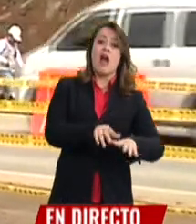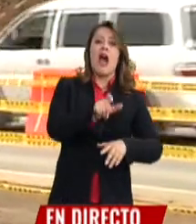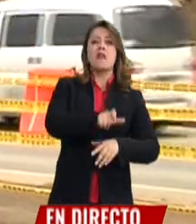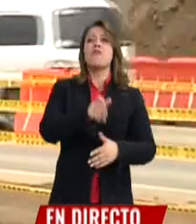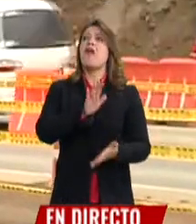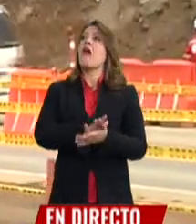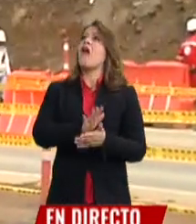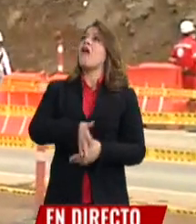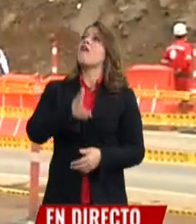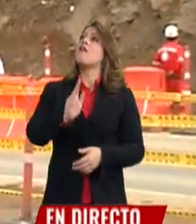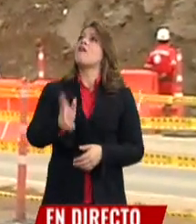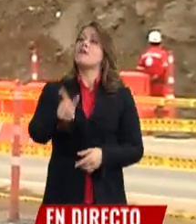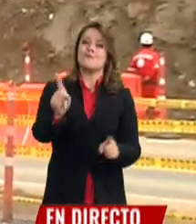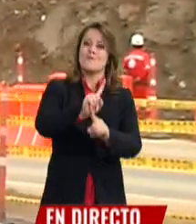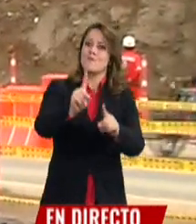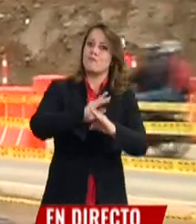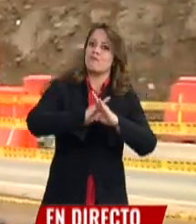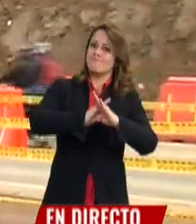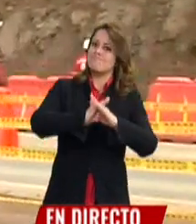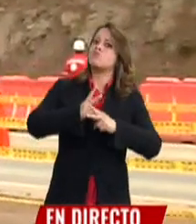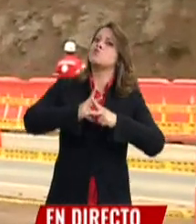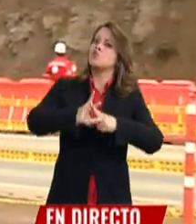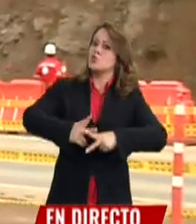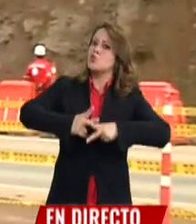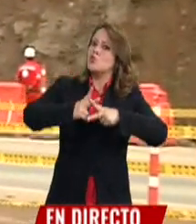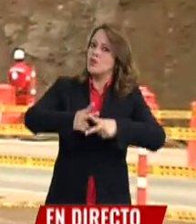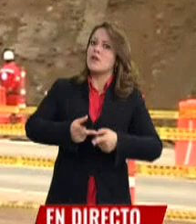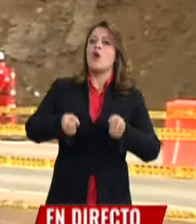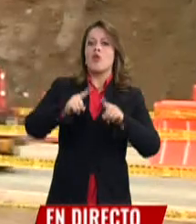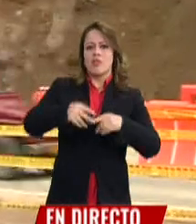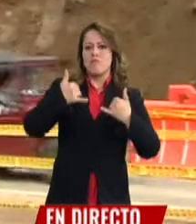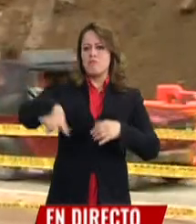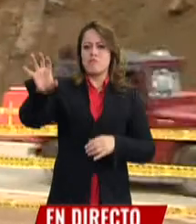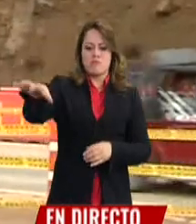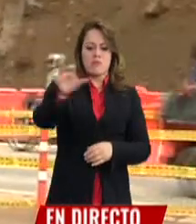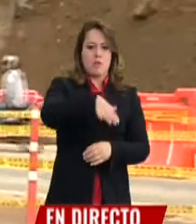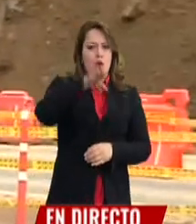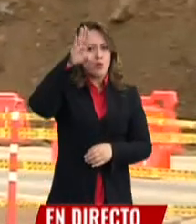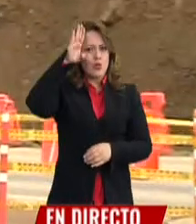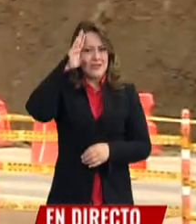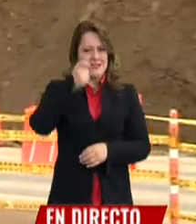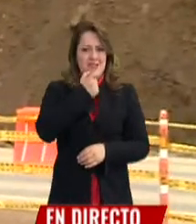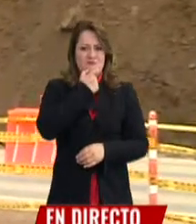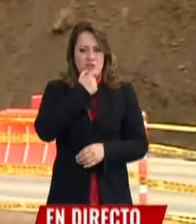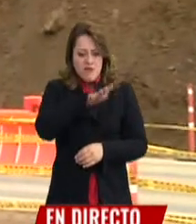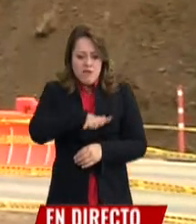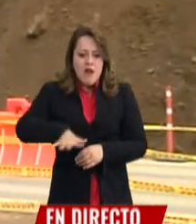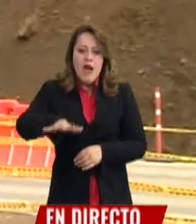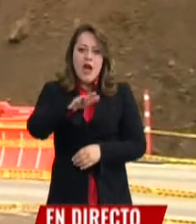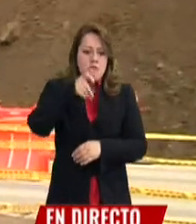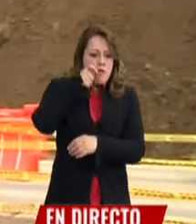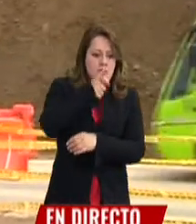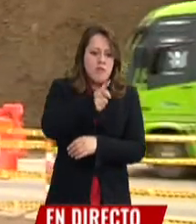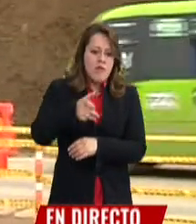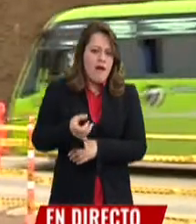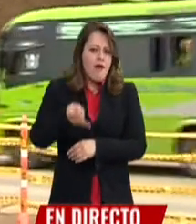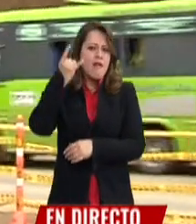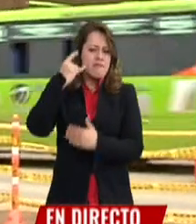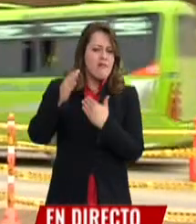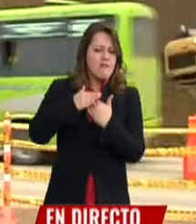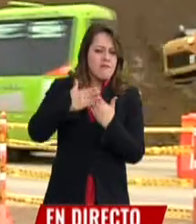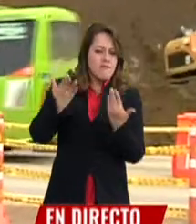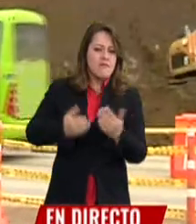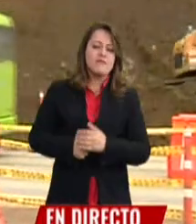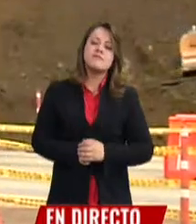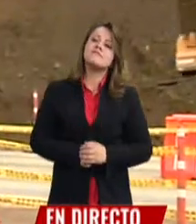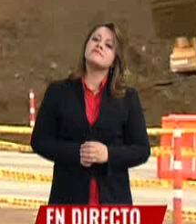da el personal de tránsito y transporte de la Policía Nacional y estar muy prestos y manejar con prudencia sobre la vía. Por